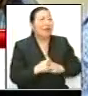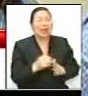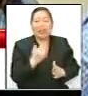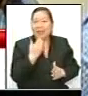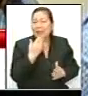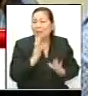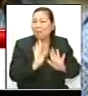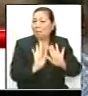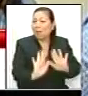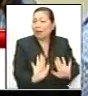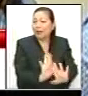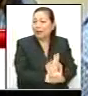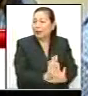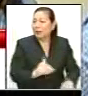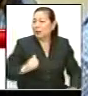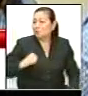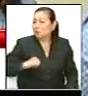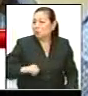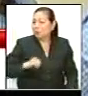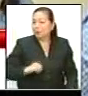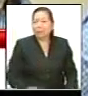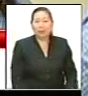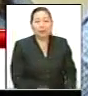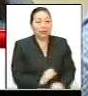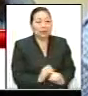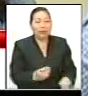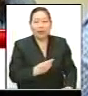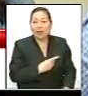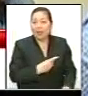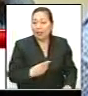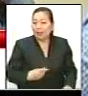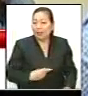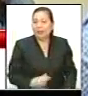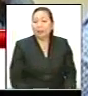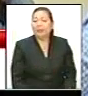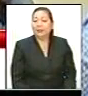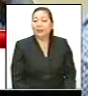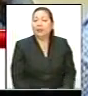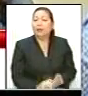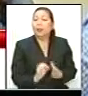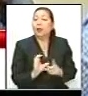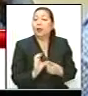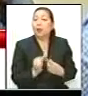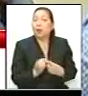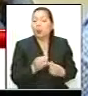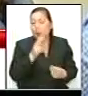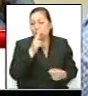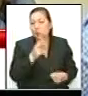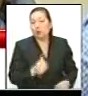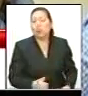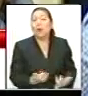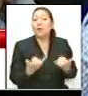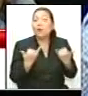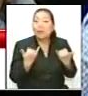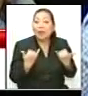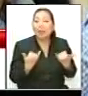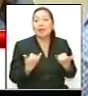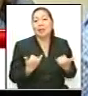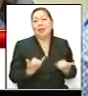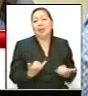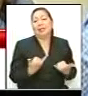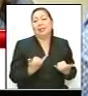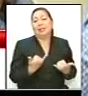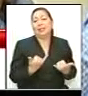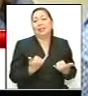quien pare, ni la municipalidad, ni la Dirección Desconcentrada de Cultura en el Cusco. Eso es lo